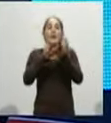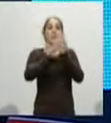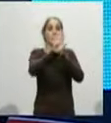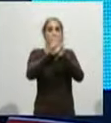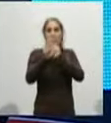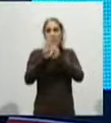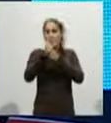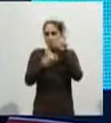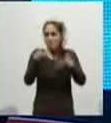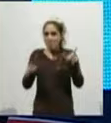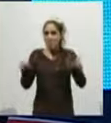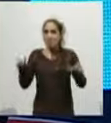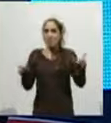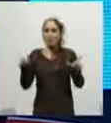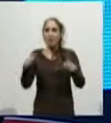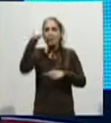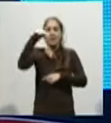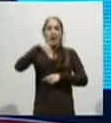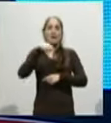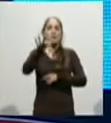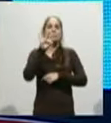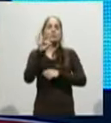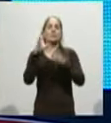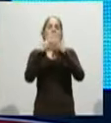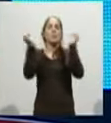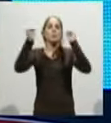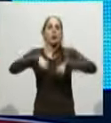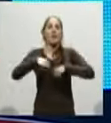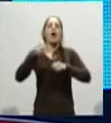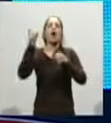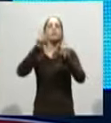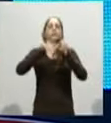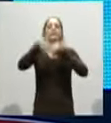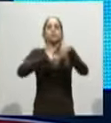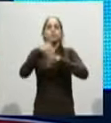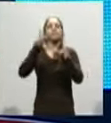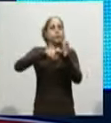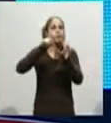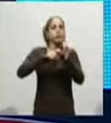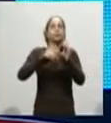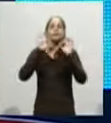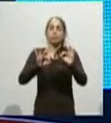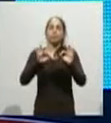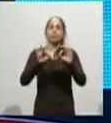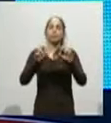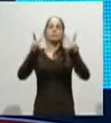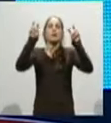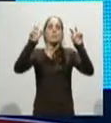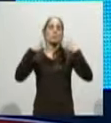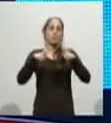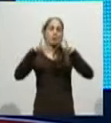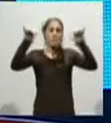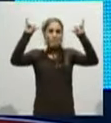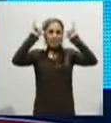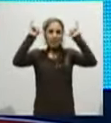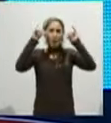primera vez aquí, totalmente democrática, votaron que querían el tema vikingo. ¿Le gustarán los cuernos? Yo creo que a los canarios les gustan